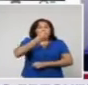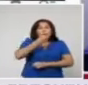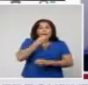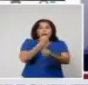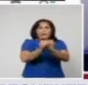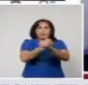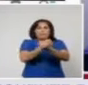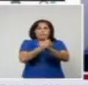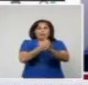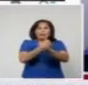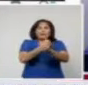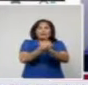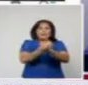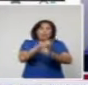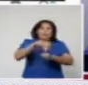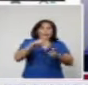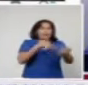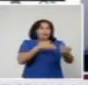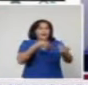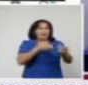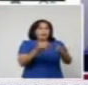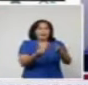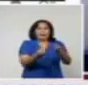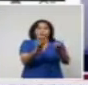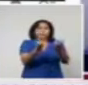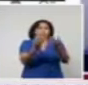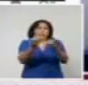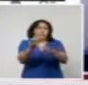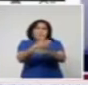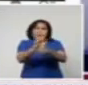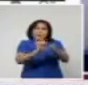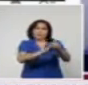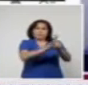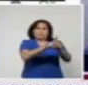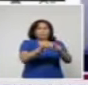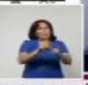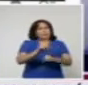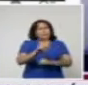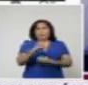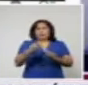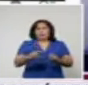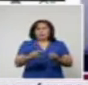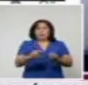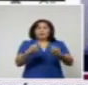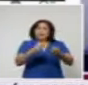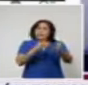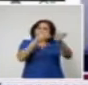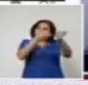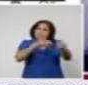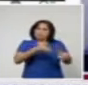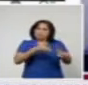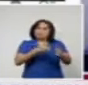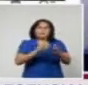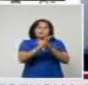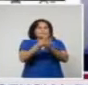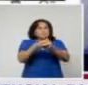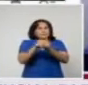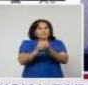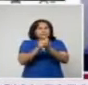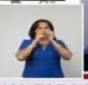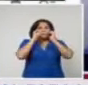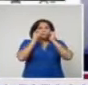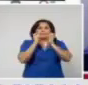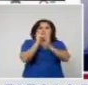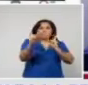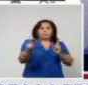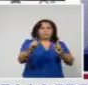la ocurrencia de estas indisciplinas, los resultados que el país ha alcanzado en los últimos meses en el control y